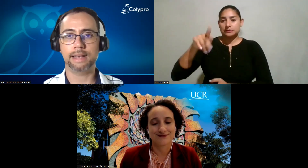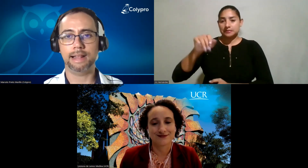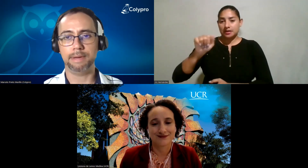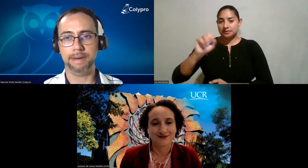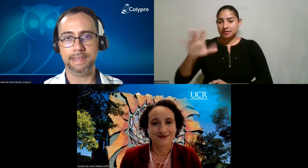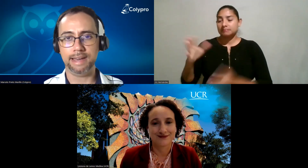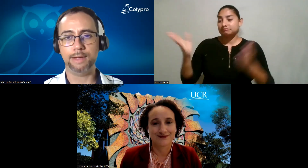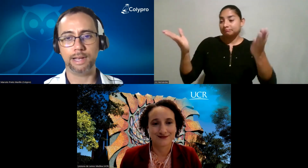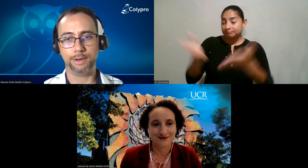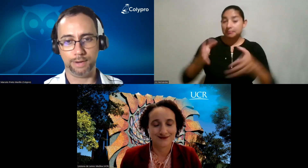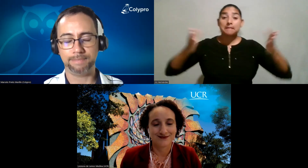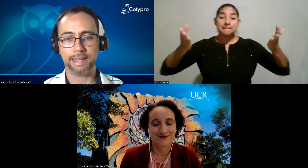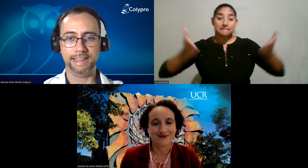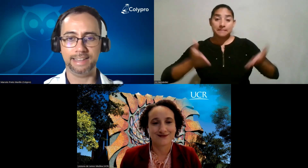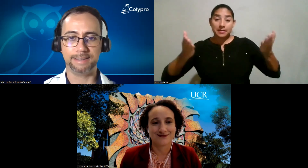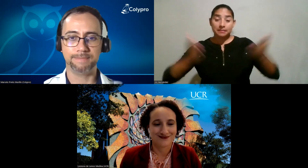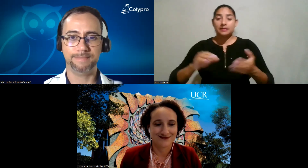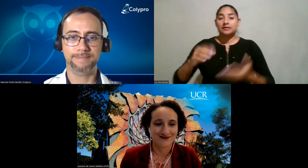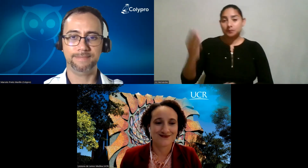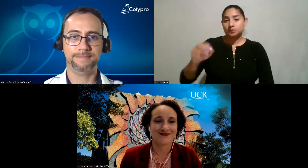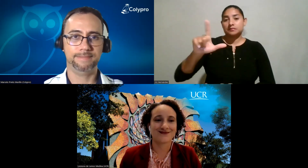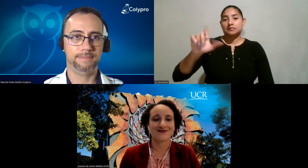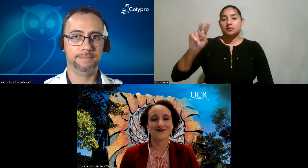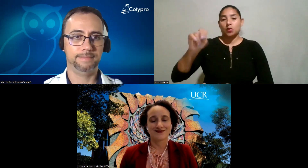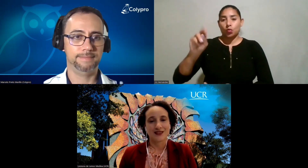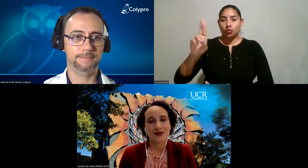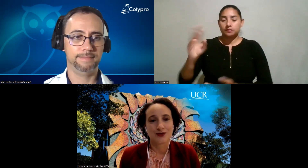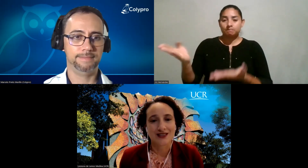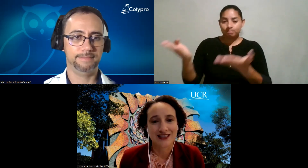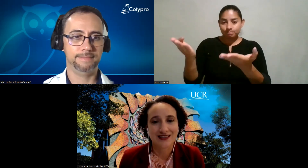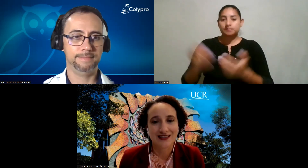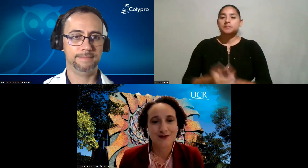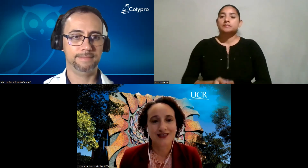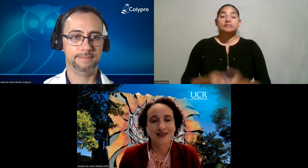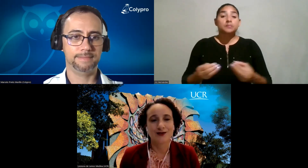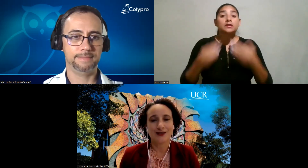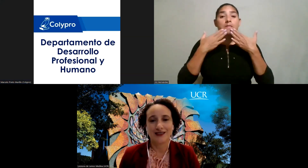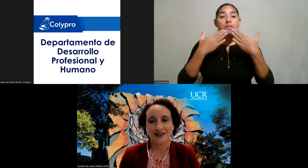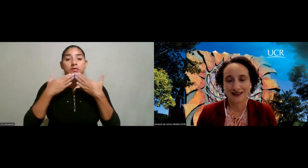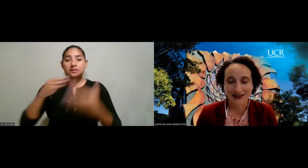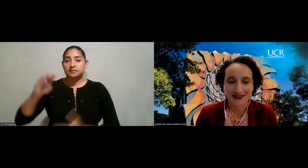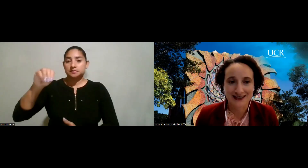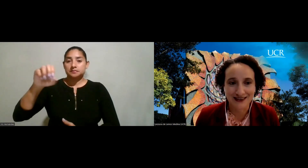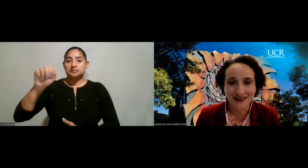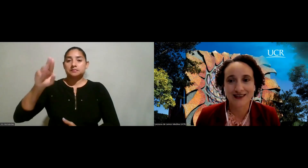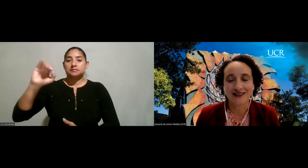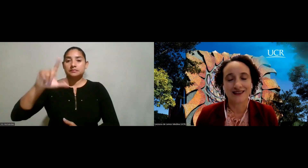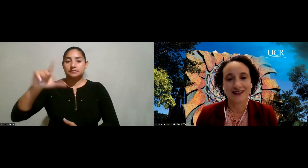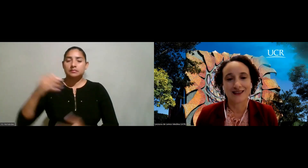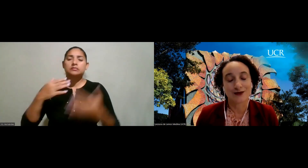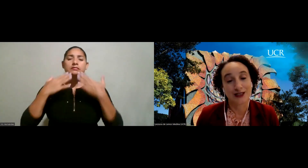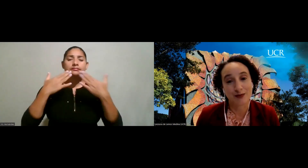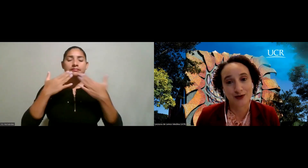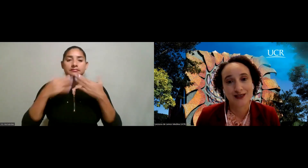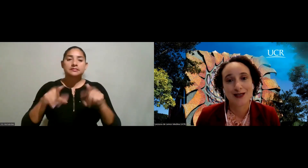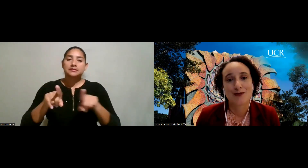entonces la bienvenida a doña Leonora. Adelante. Muchas gracias, Marcelo, y agradecerle al